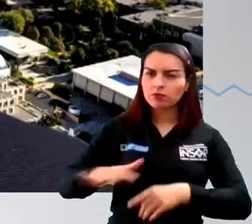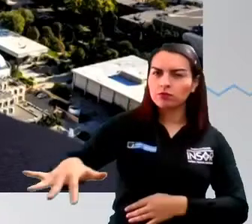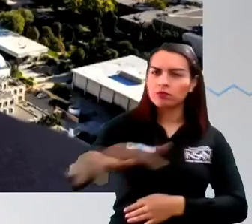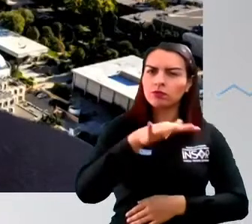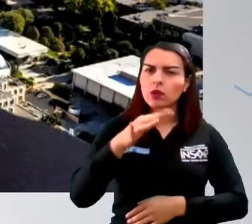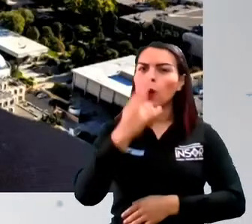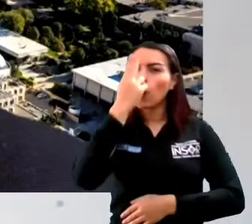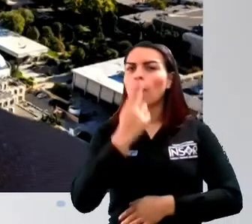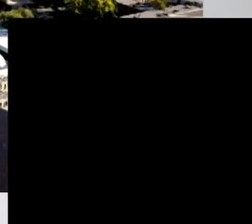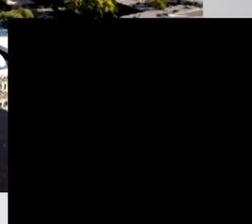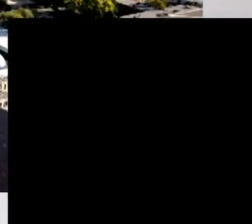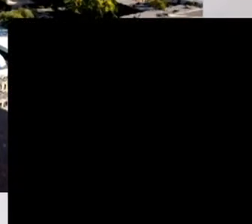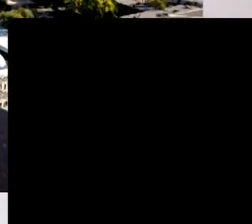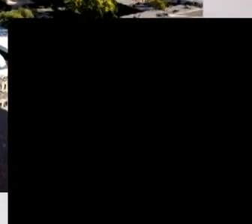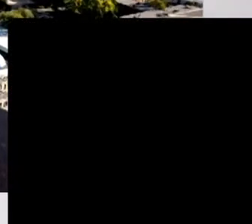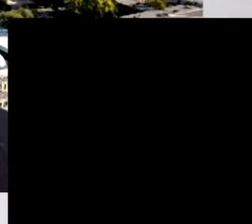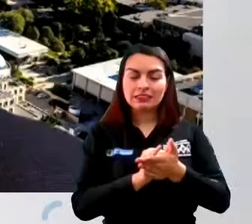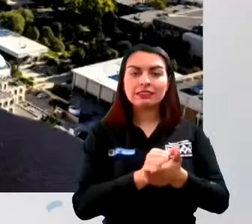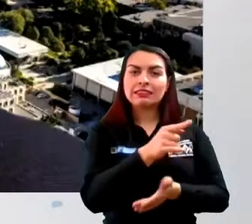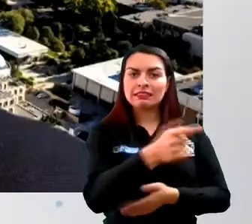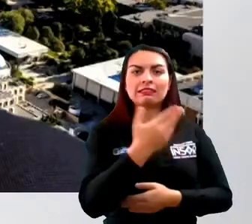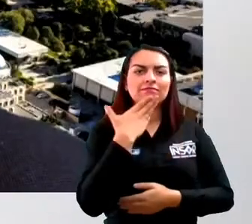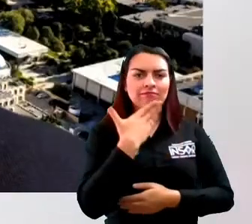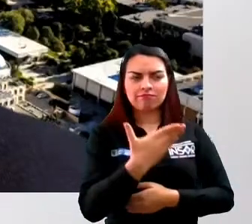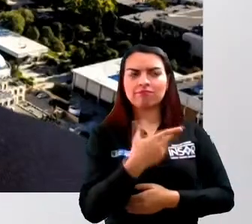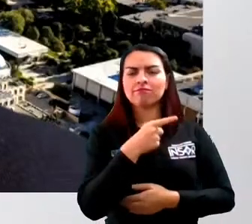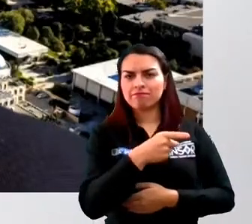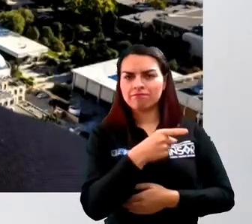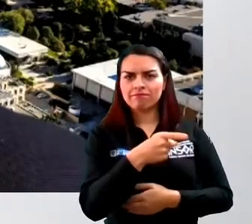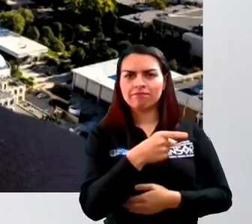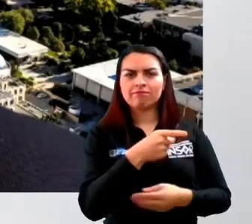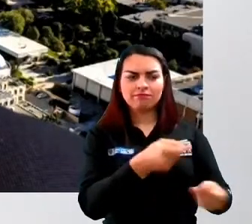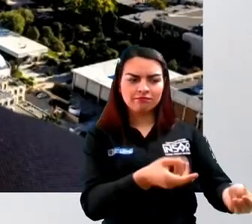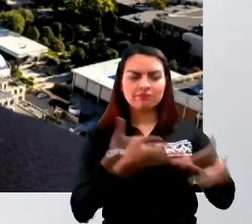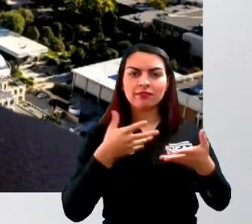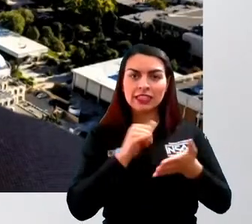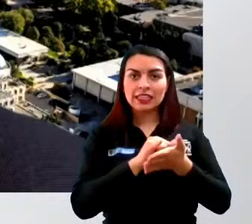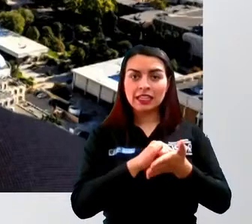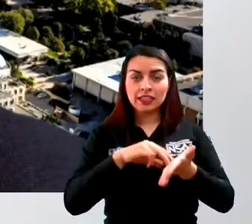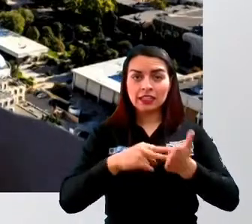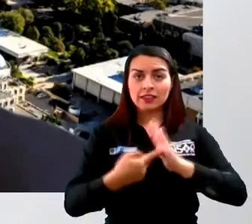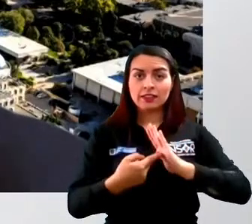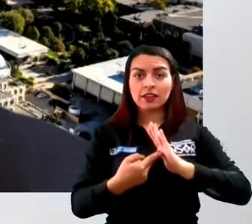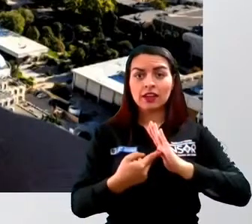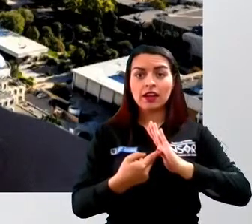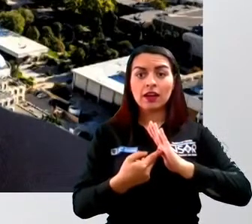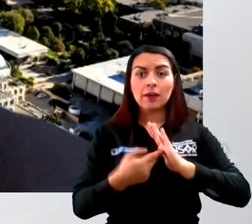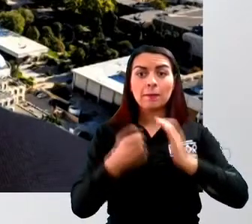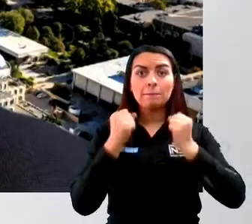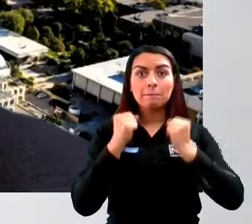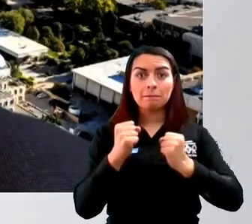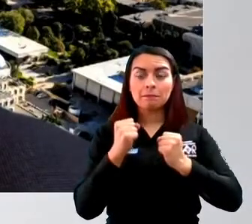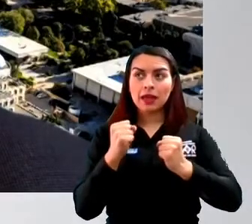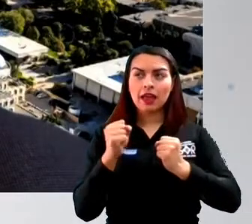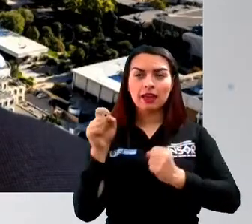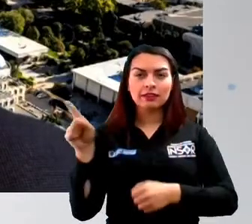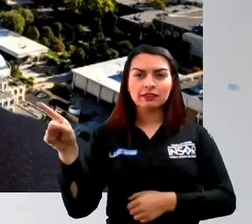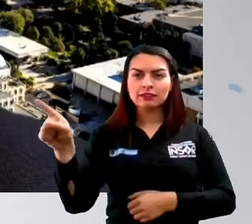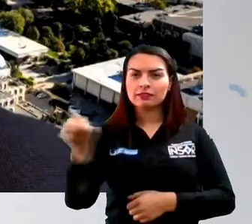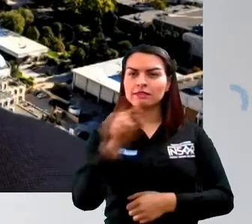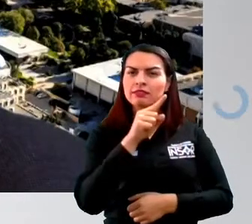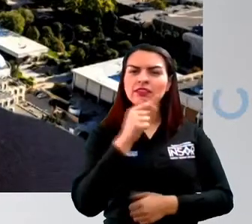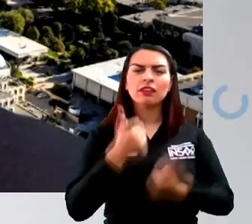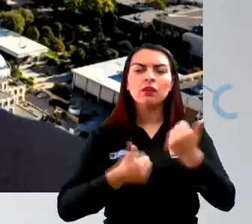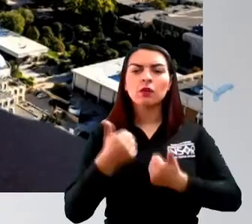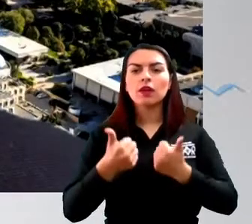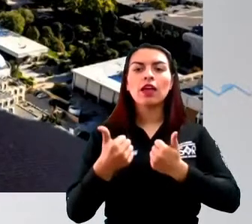aulas. Muchas gracias. Una de las que he visto fueron las... es delegar, tener